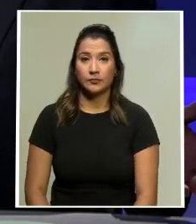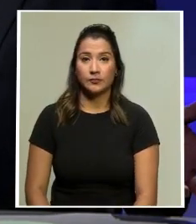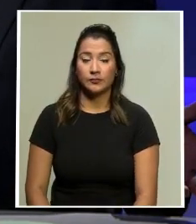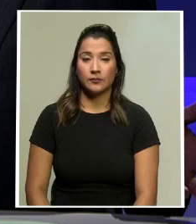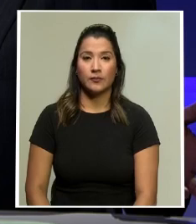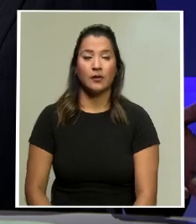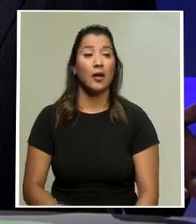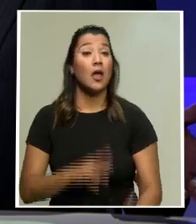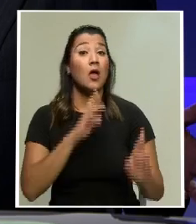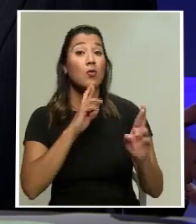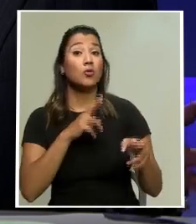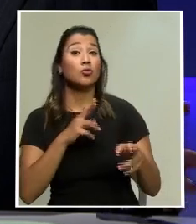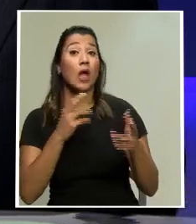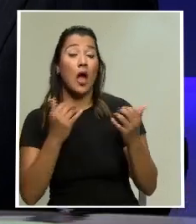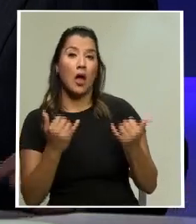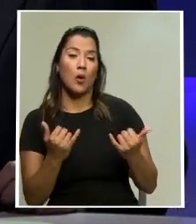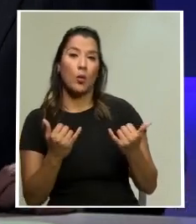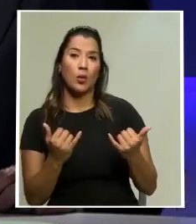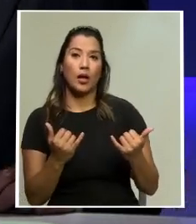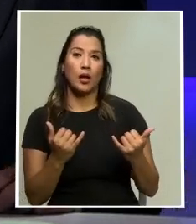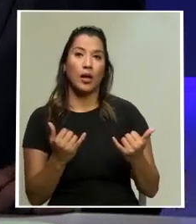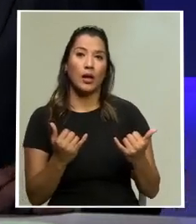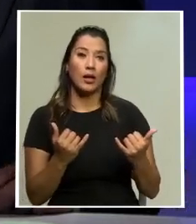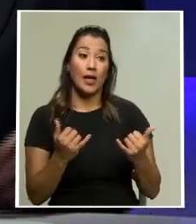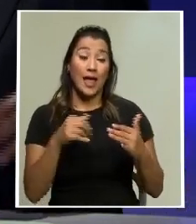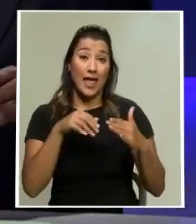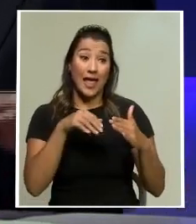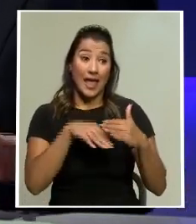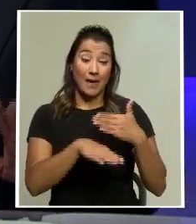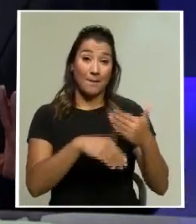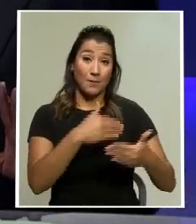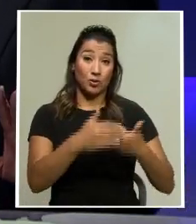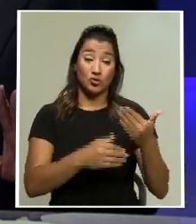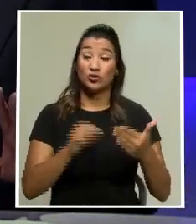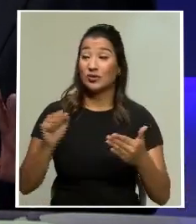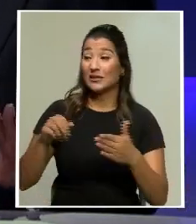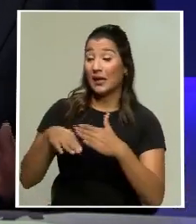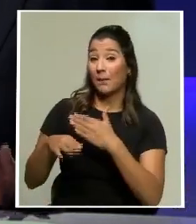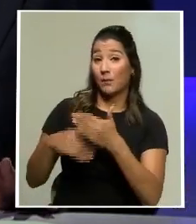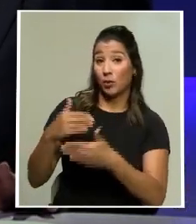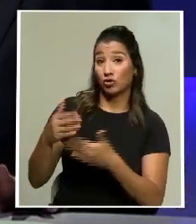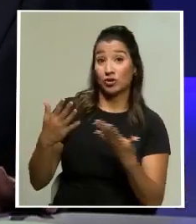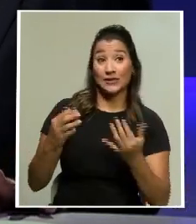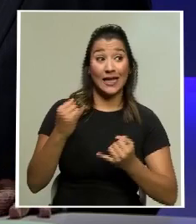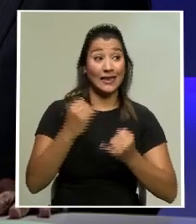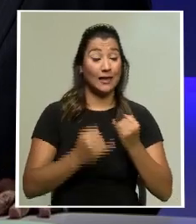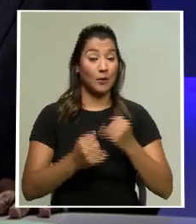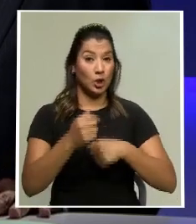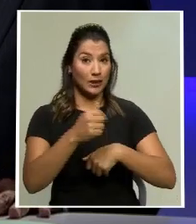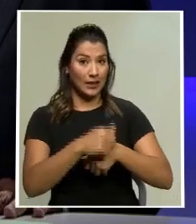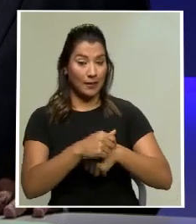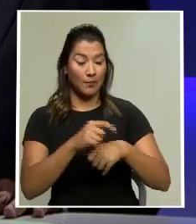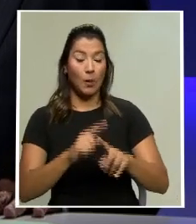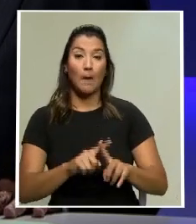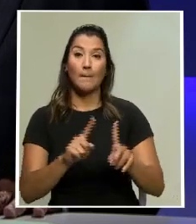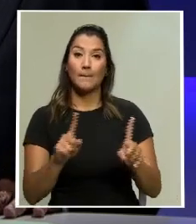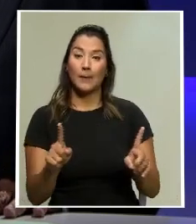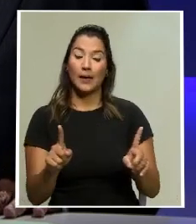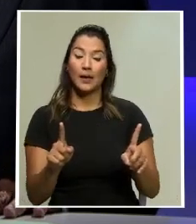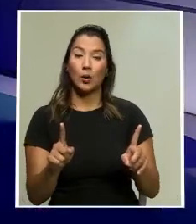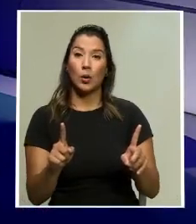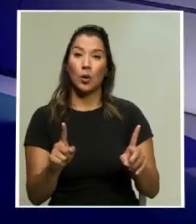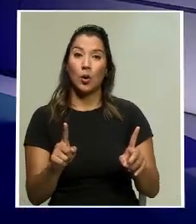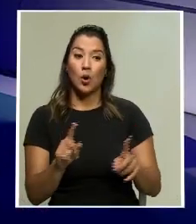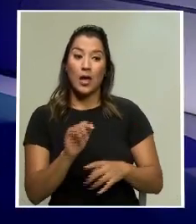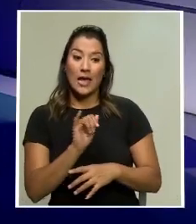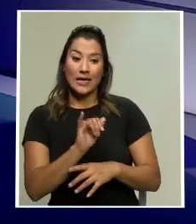El resultado ahora está en desarrollo. Está en desarrollo. Se nos acabó el tiempo, pero es